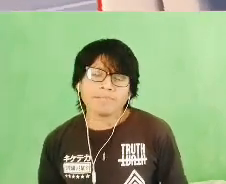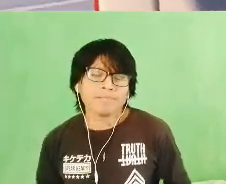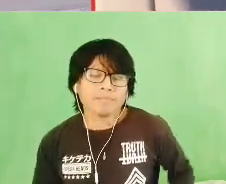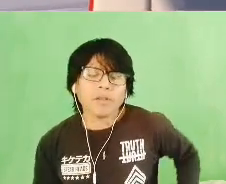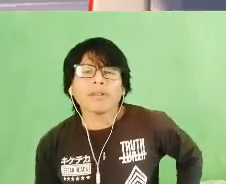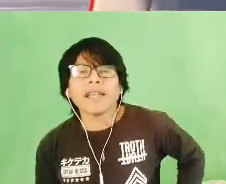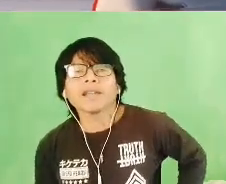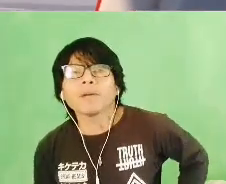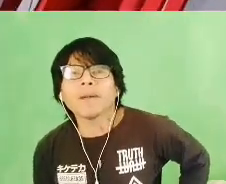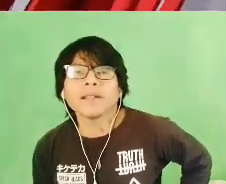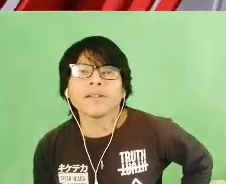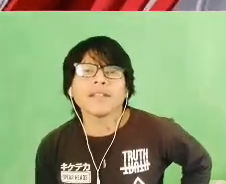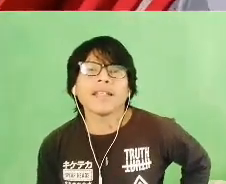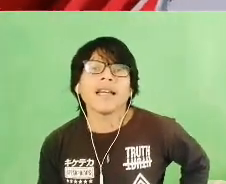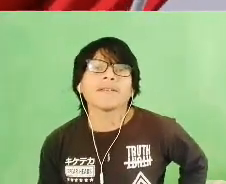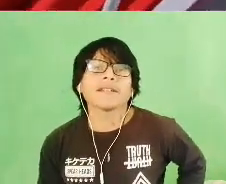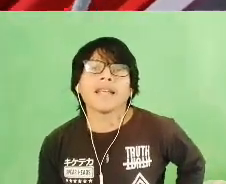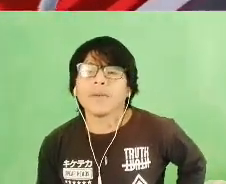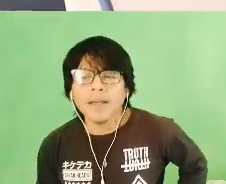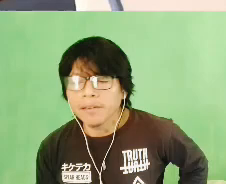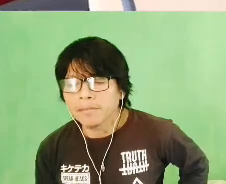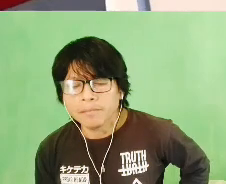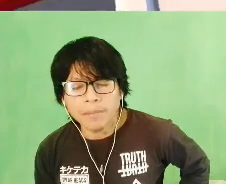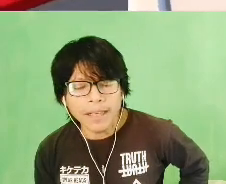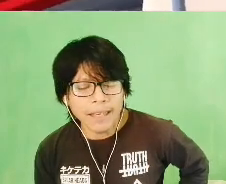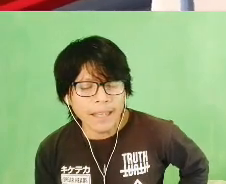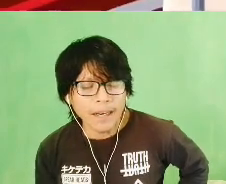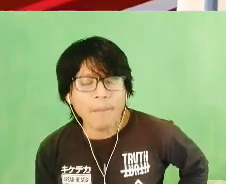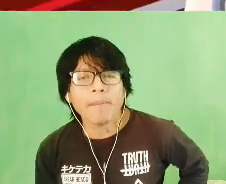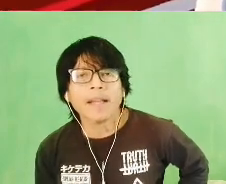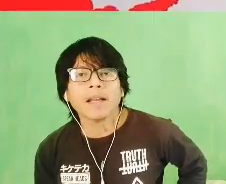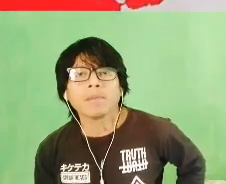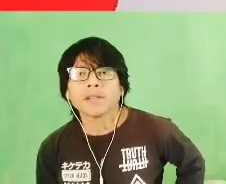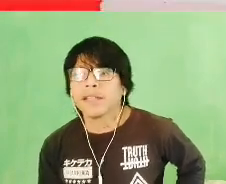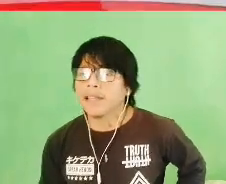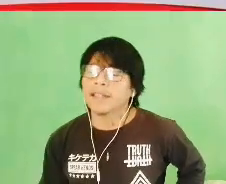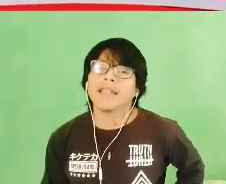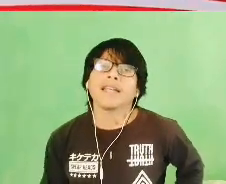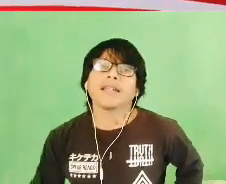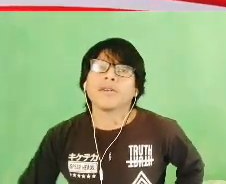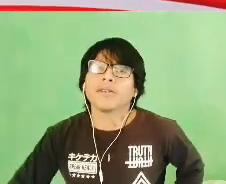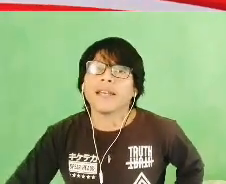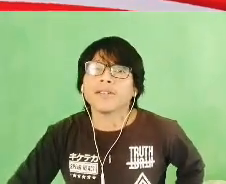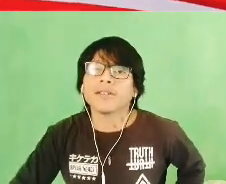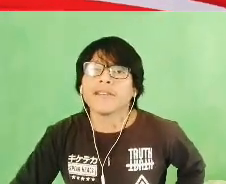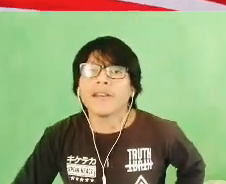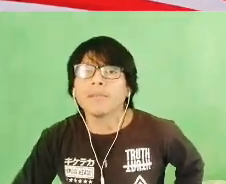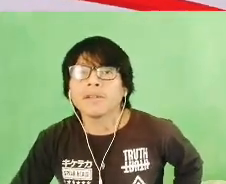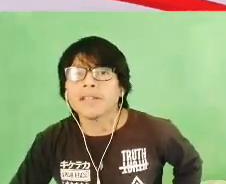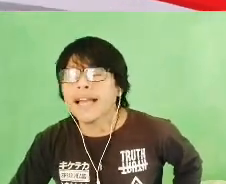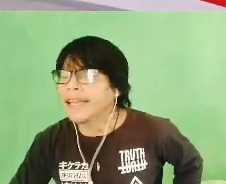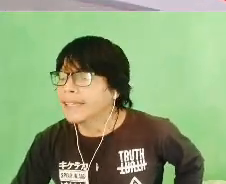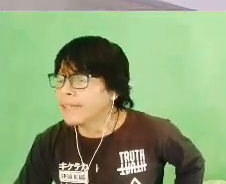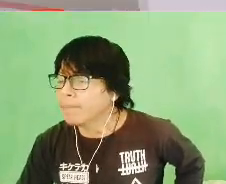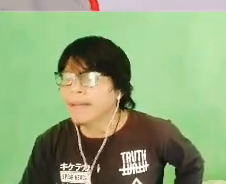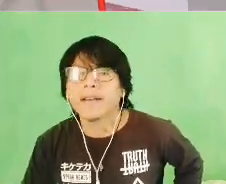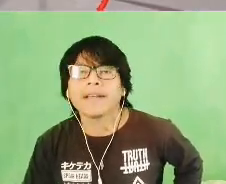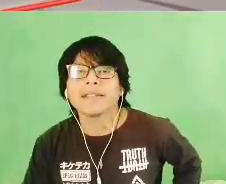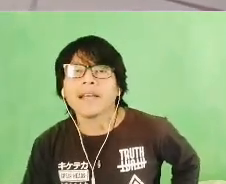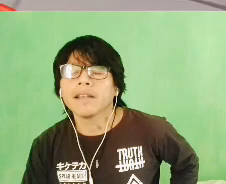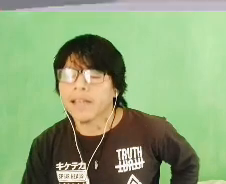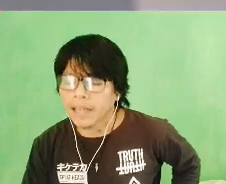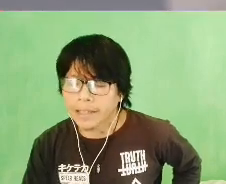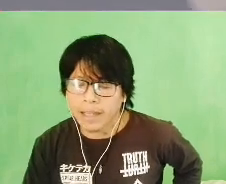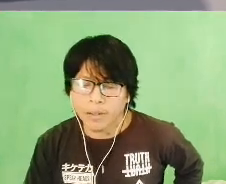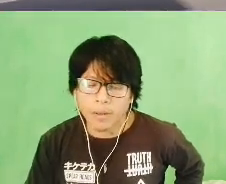más tonterías por parte de Xochitl Gálvez, que el cual van a quedar para la posteridad. Y tonterías nos referimos a que siempre la